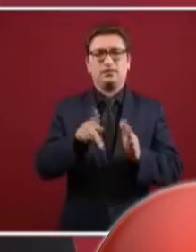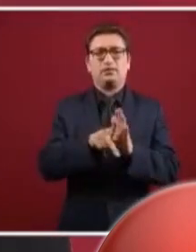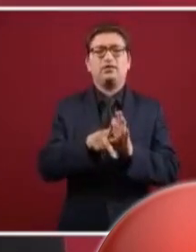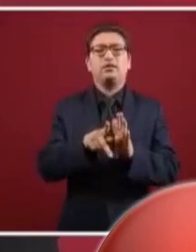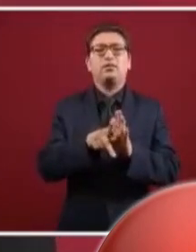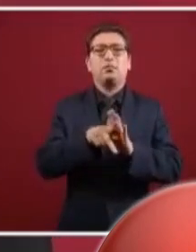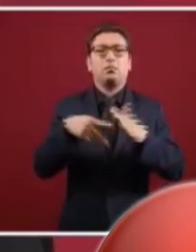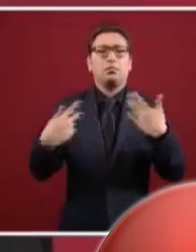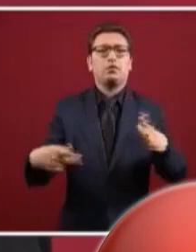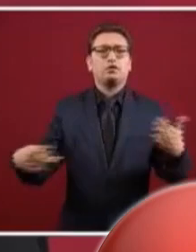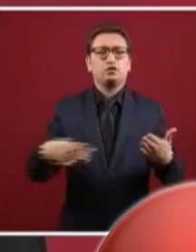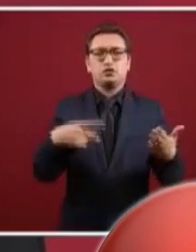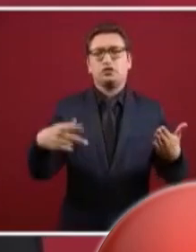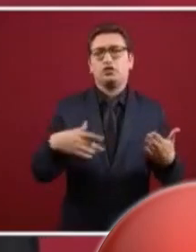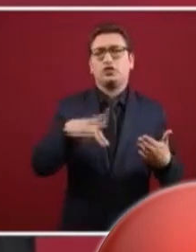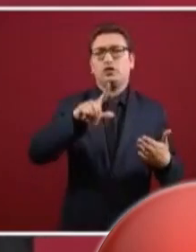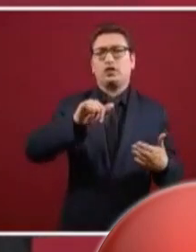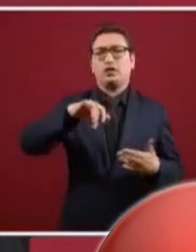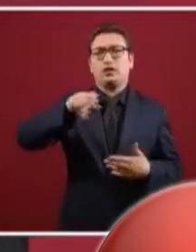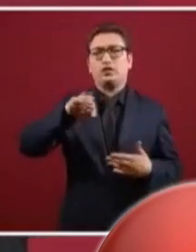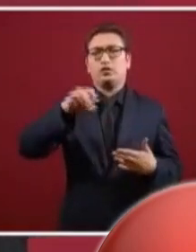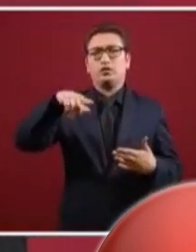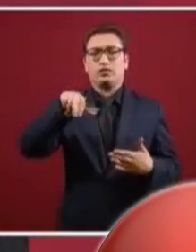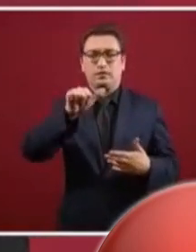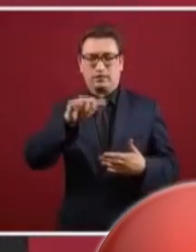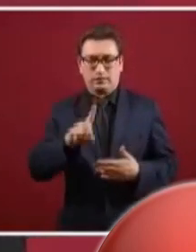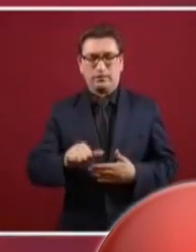Jornada sale una declaración de un general